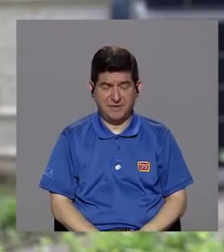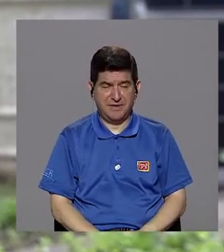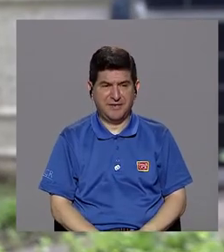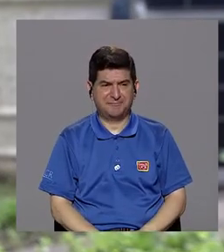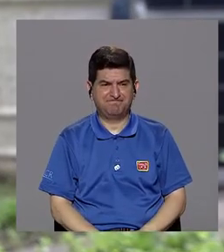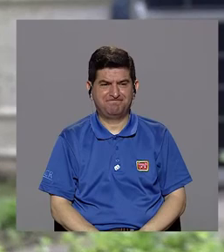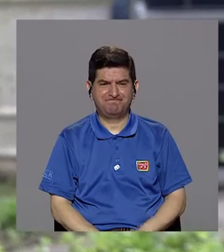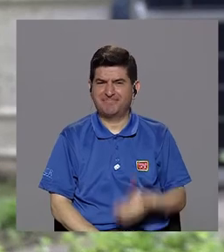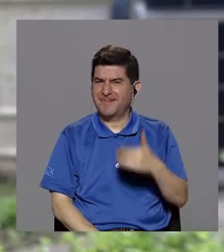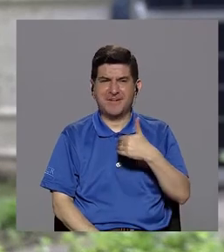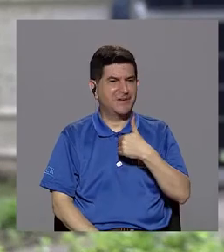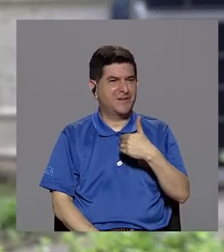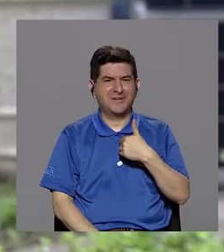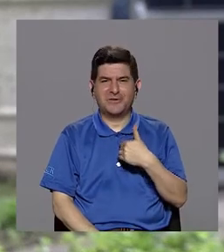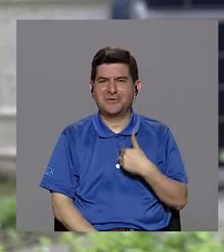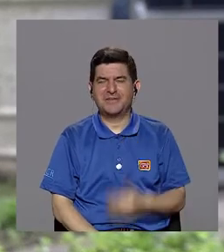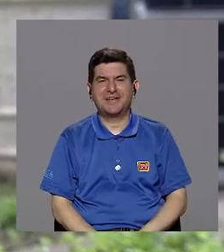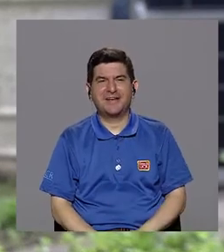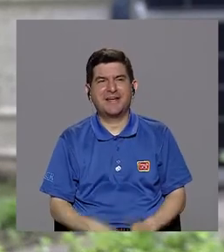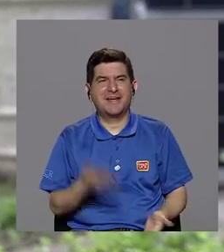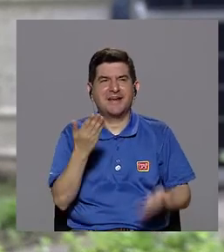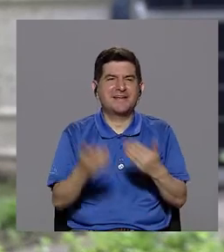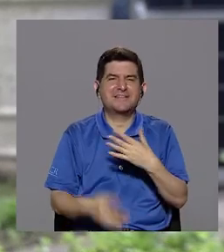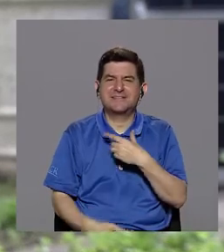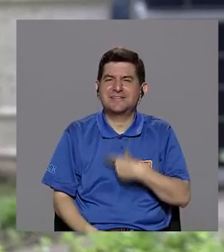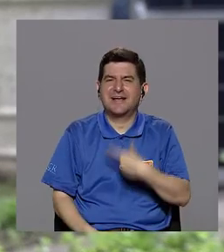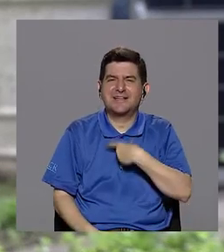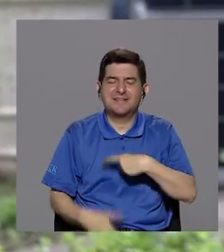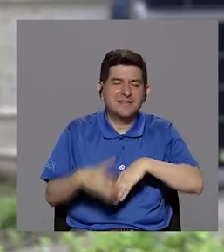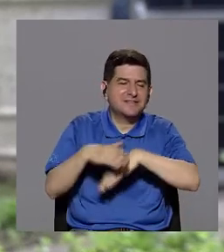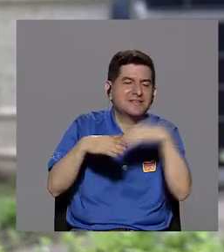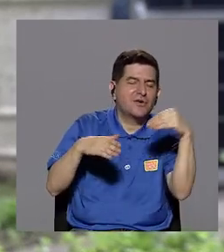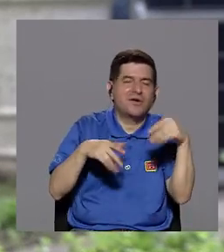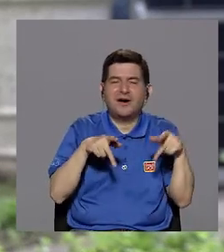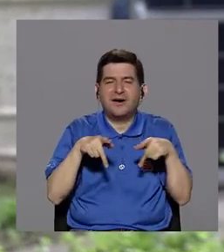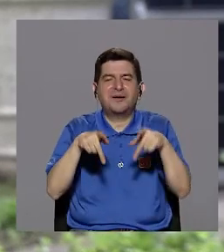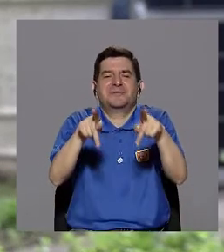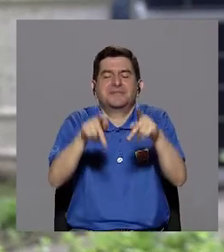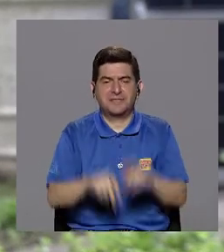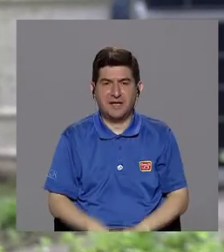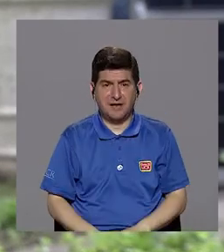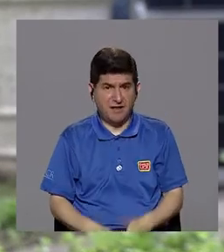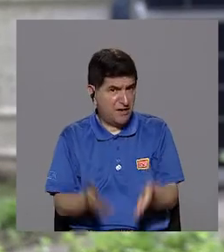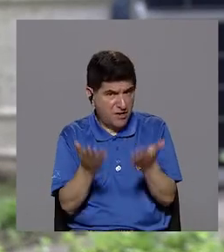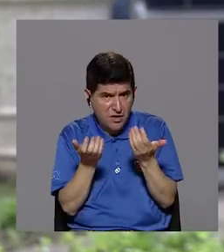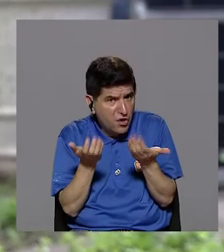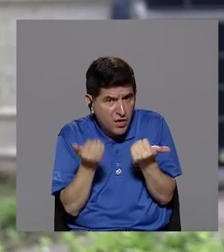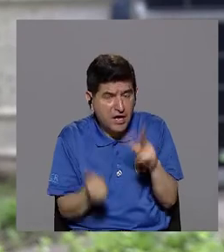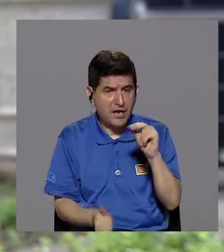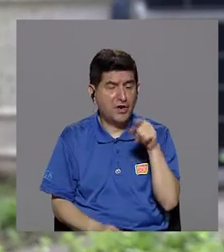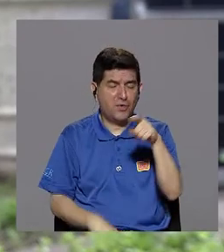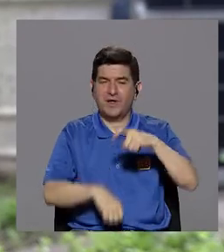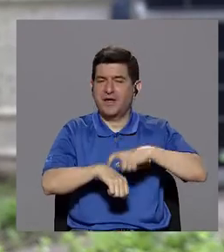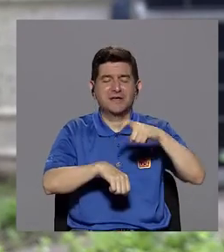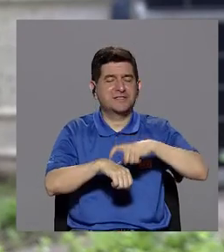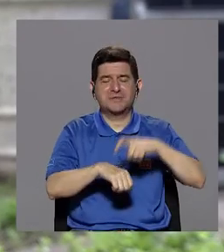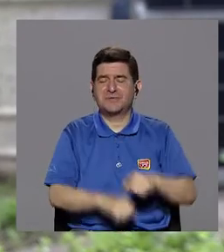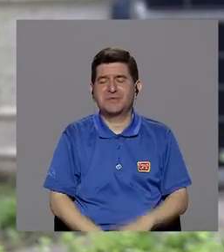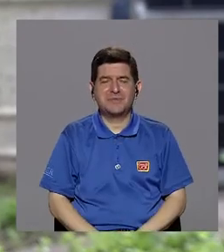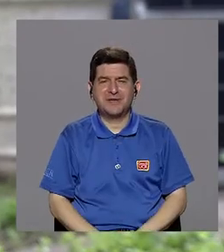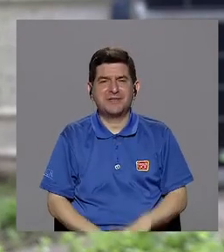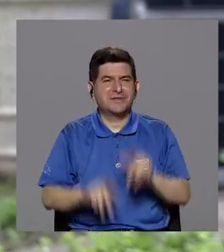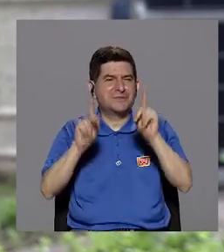no va a tener una disposición para salir, por ejemplo, a un paseo, y no porque no quiera, es porque en ese momento no